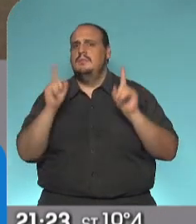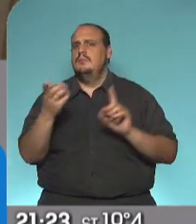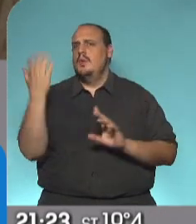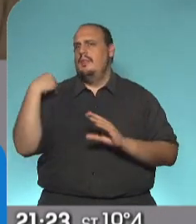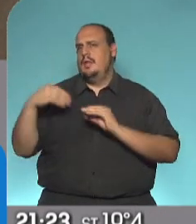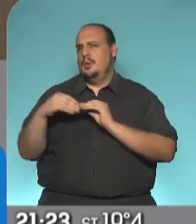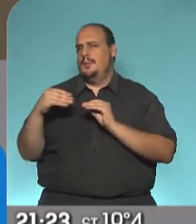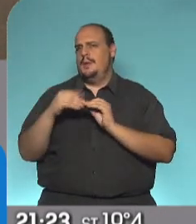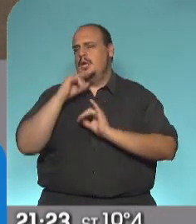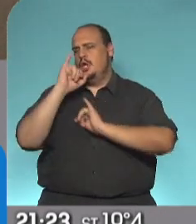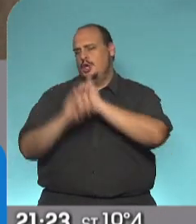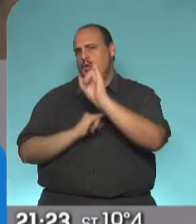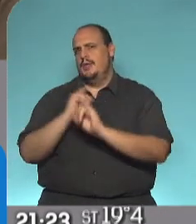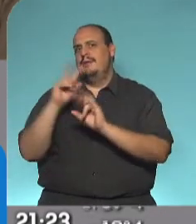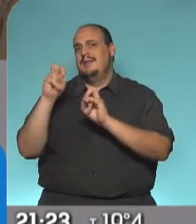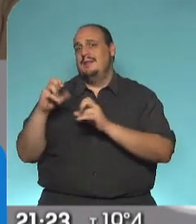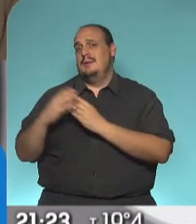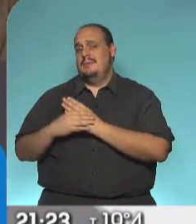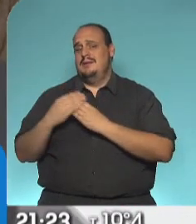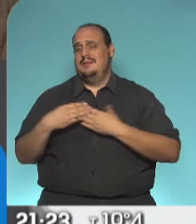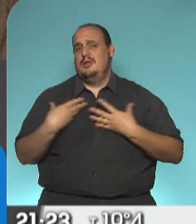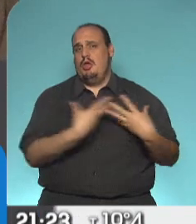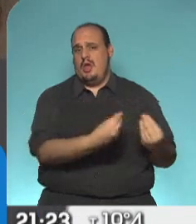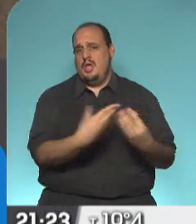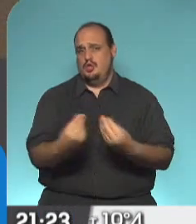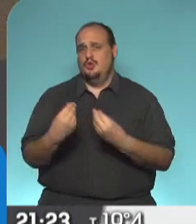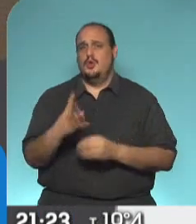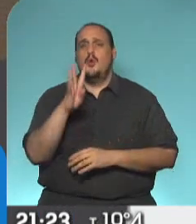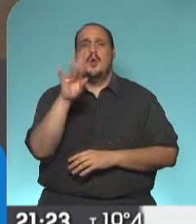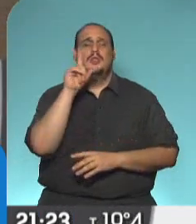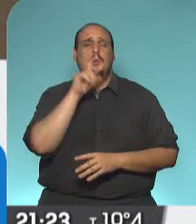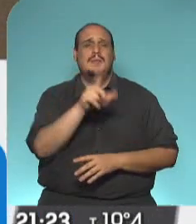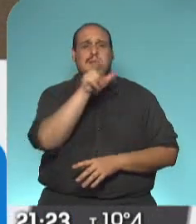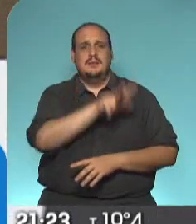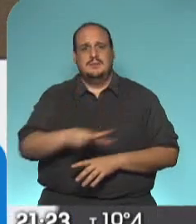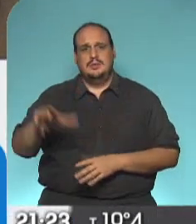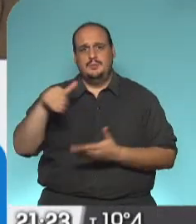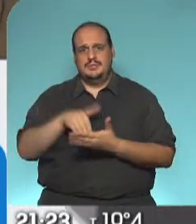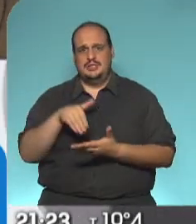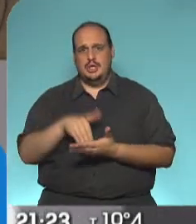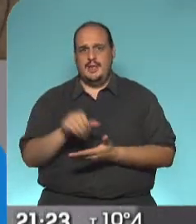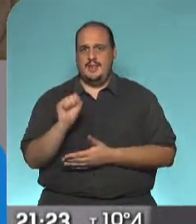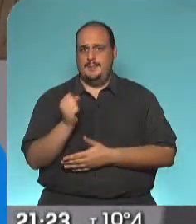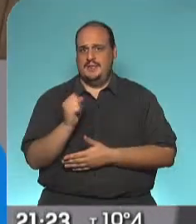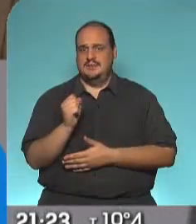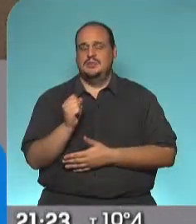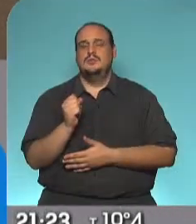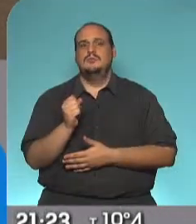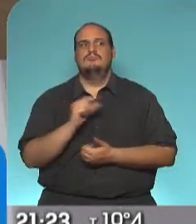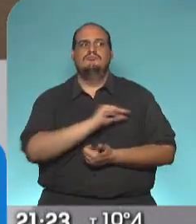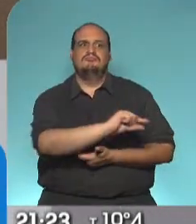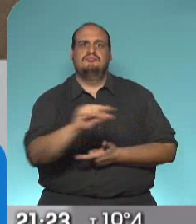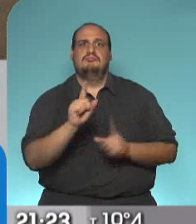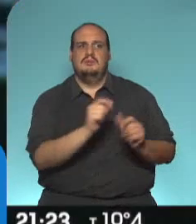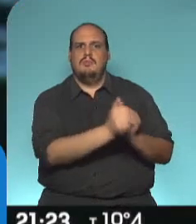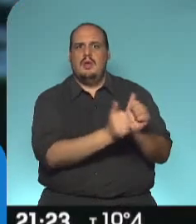contaba está esta asistencia que estamos teniendo al sector turístico de 4300 millones de pesos esto tiene que ver claramente con ayudar a